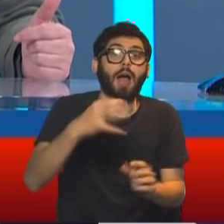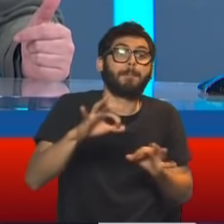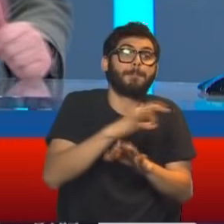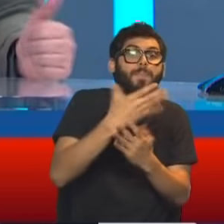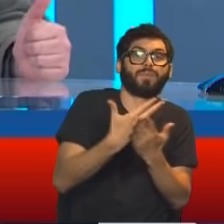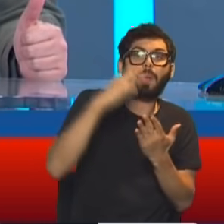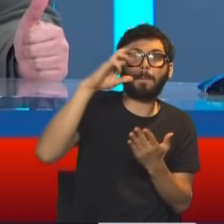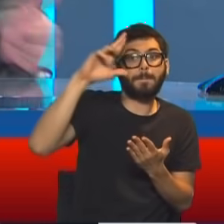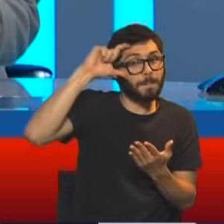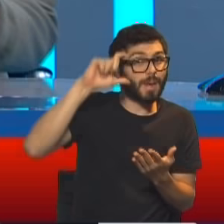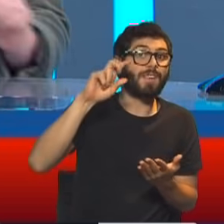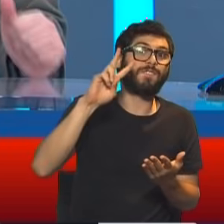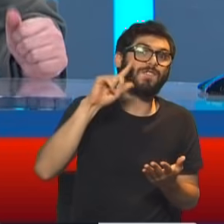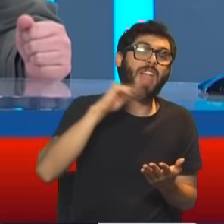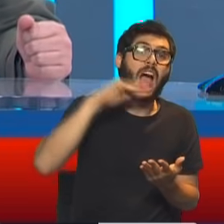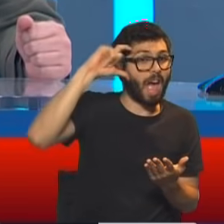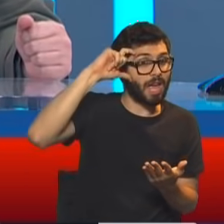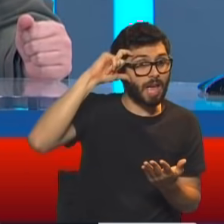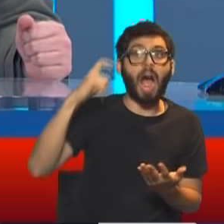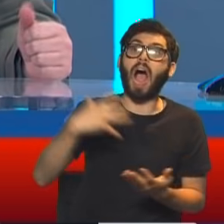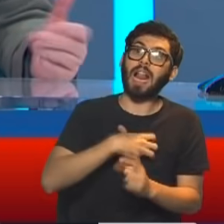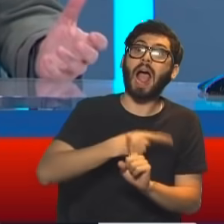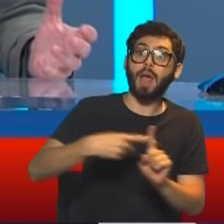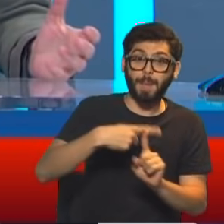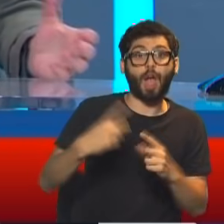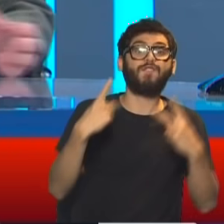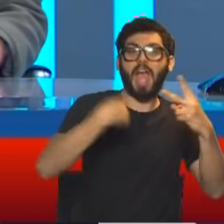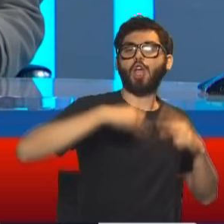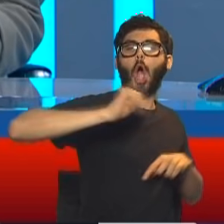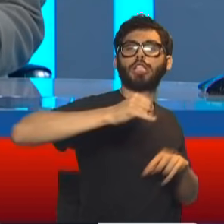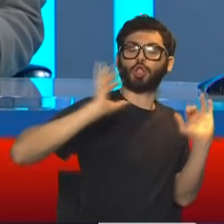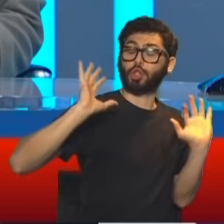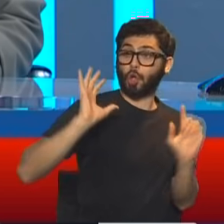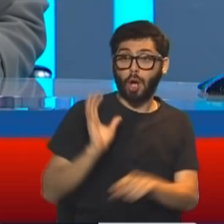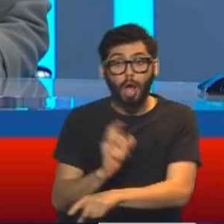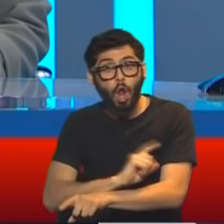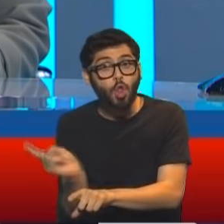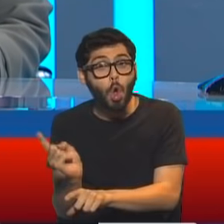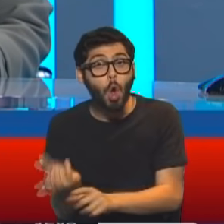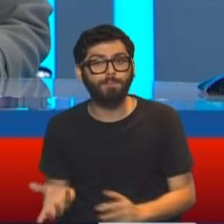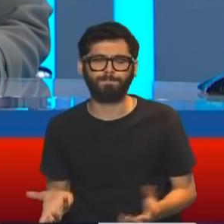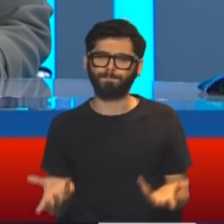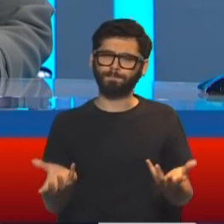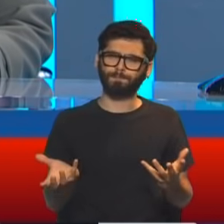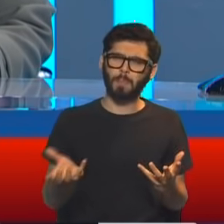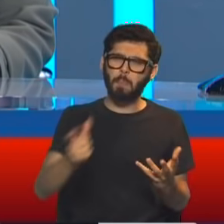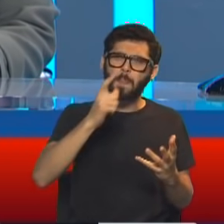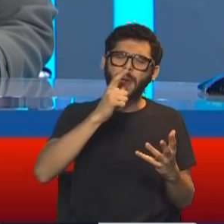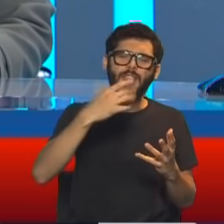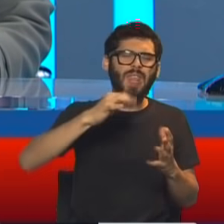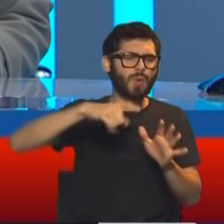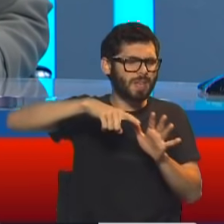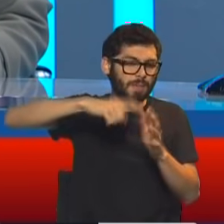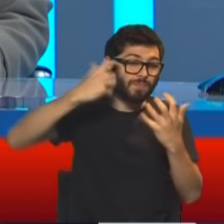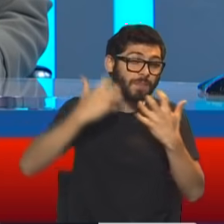irte de vacaciones, está bien. Esa es plata Obvio. bien invertida. Obvio. Entonces, me parece que hay que ir un poquito más a fondo conceptualmente. Por